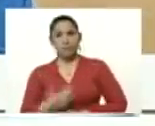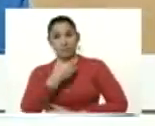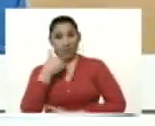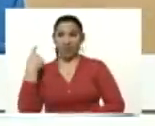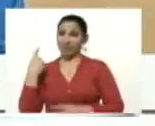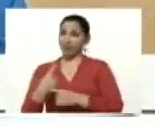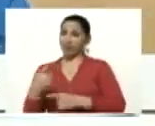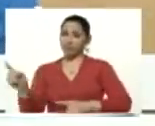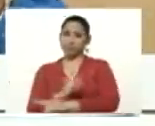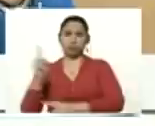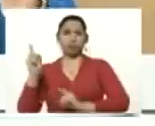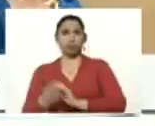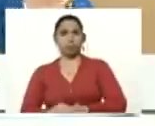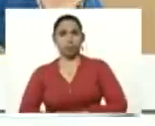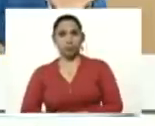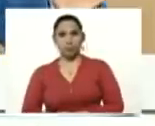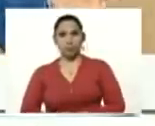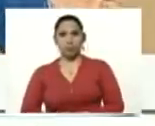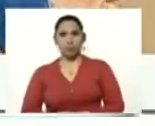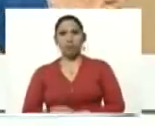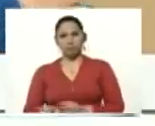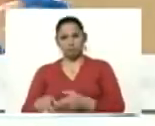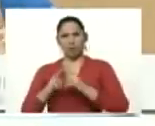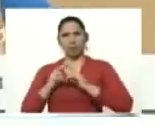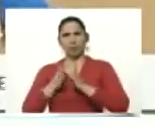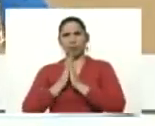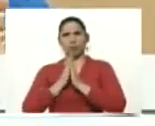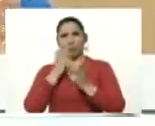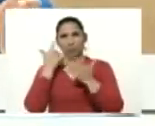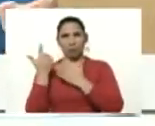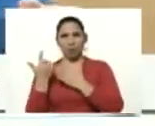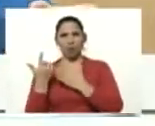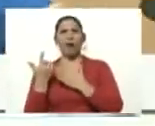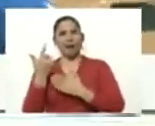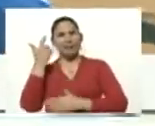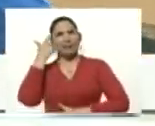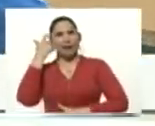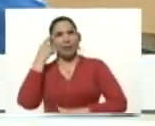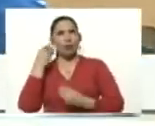mejorar la velocidad. Préstame la maquinita. Ya saben ustedes,